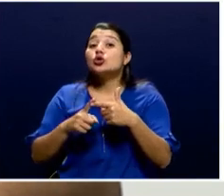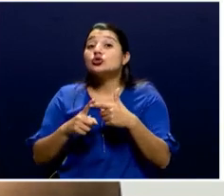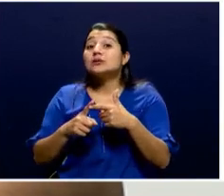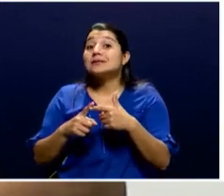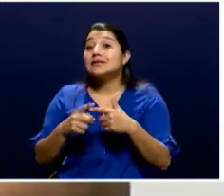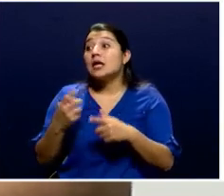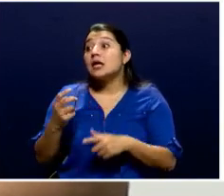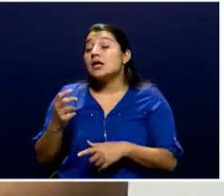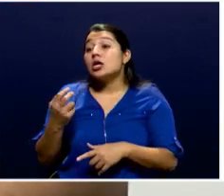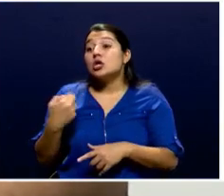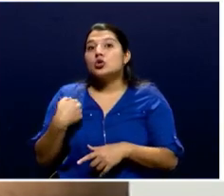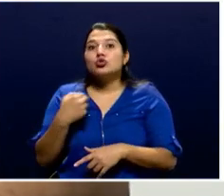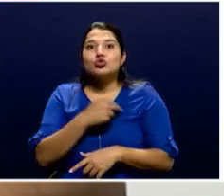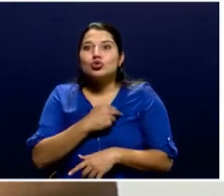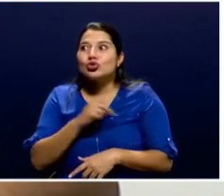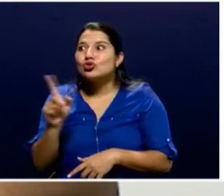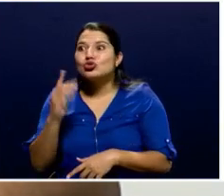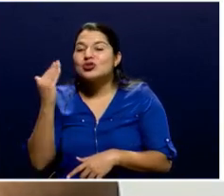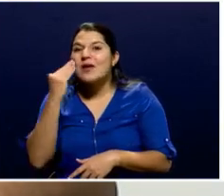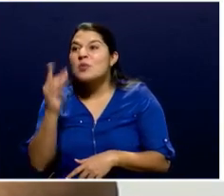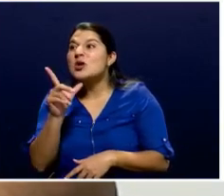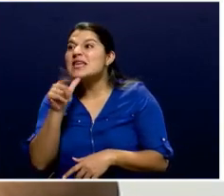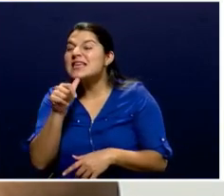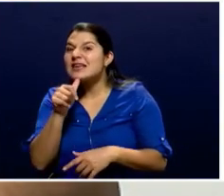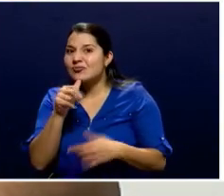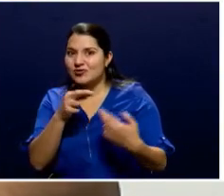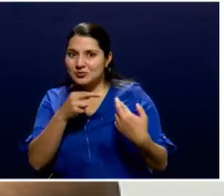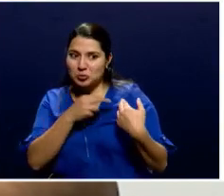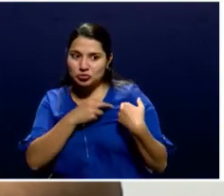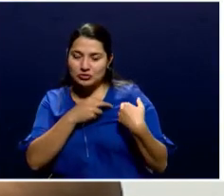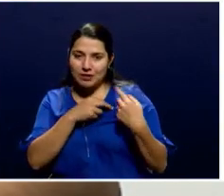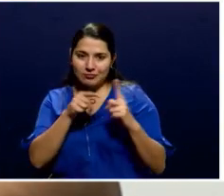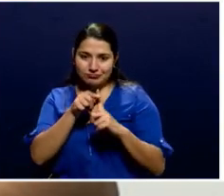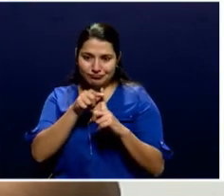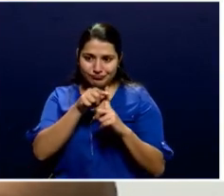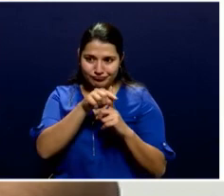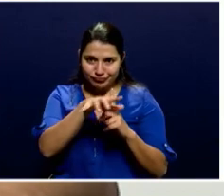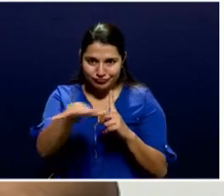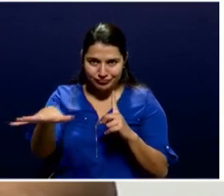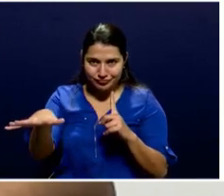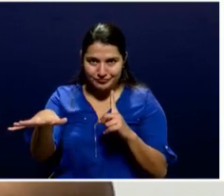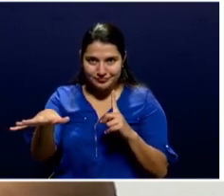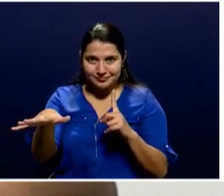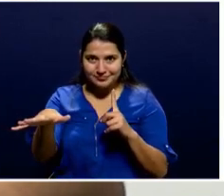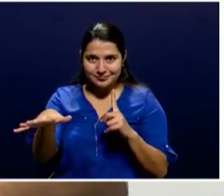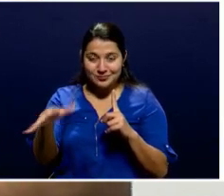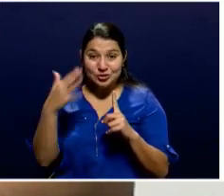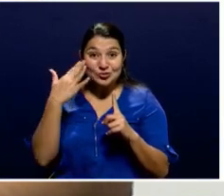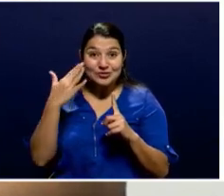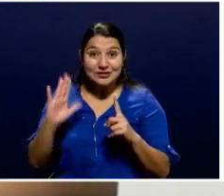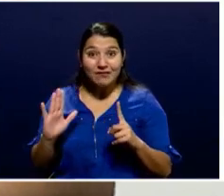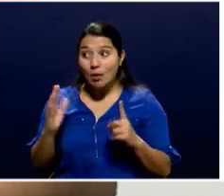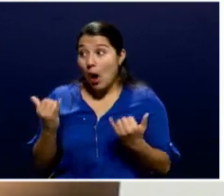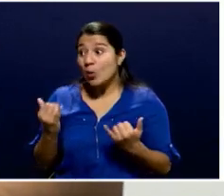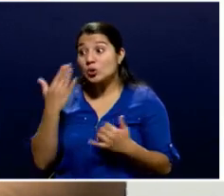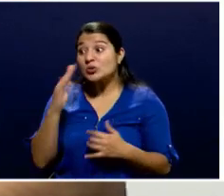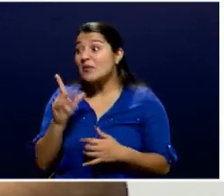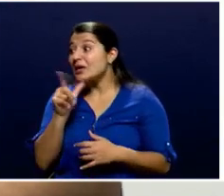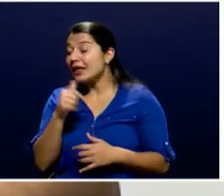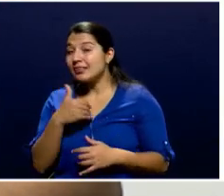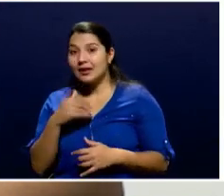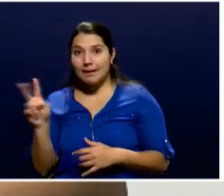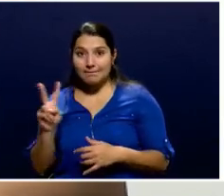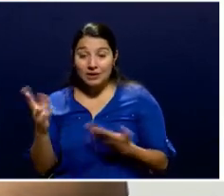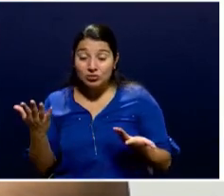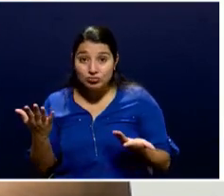no sabemos de dónde viene el incendio, que todo el mundo esté separado de la gente que pueda andar con un fósforo, ¿verdad?